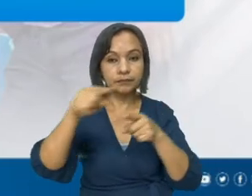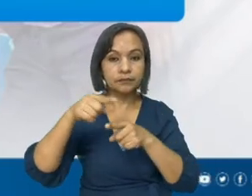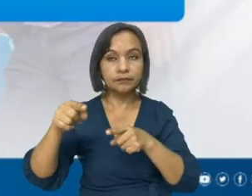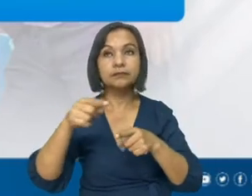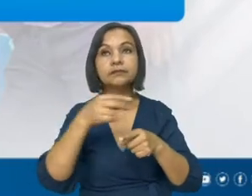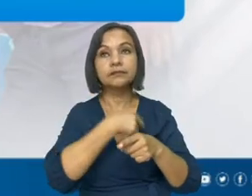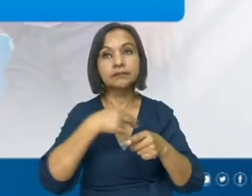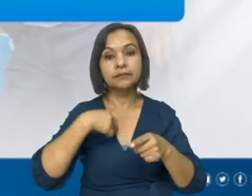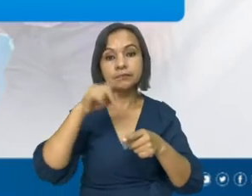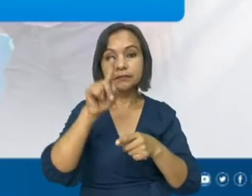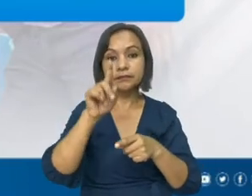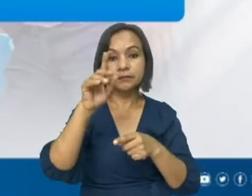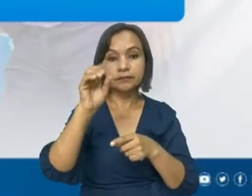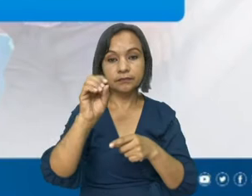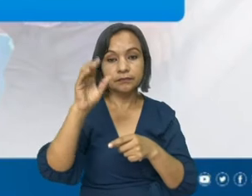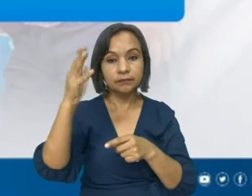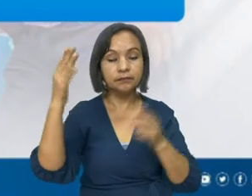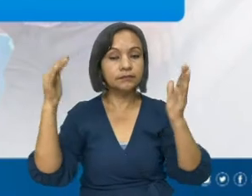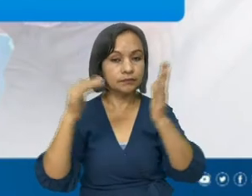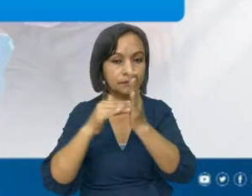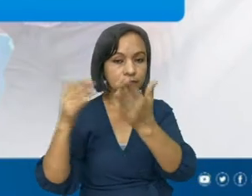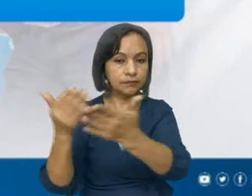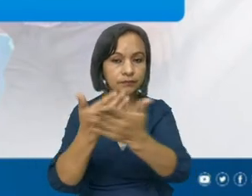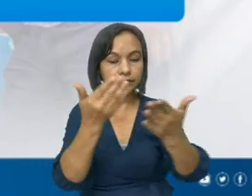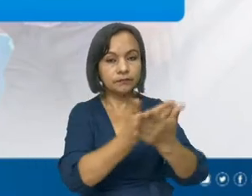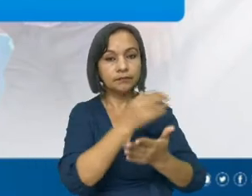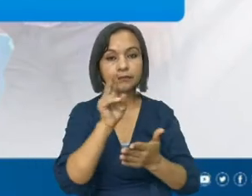vamos a tener casi 109.000 nuevos protagonistas